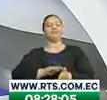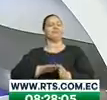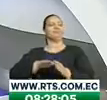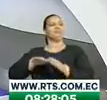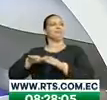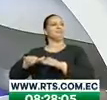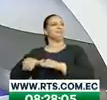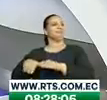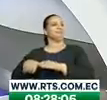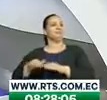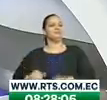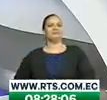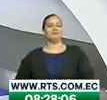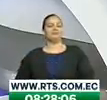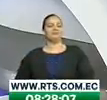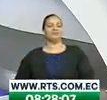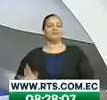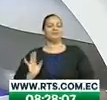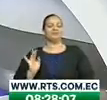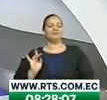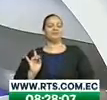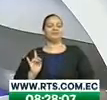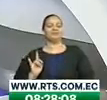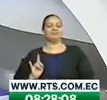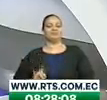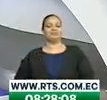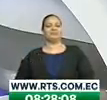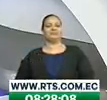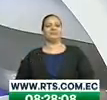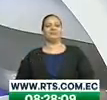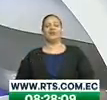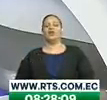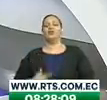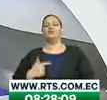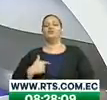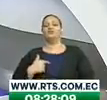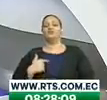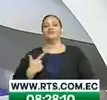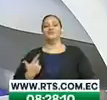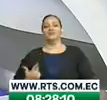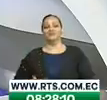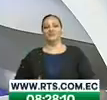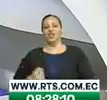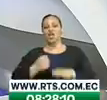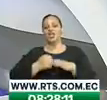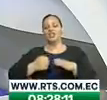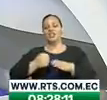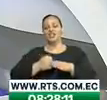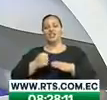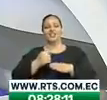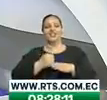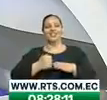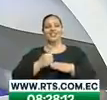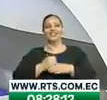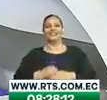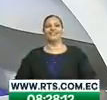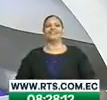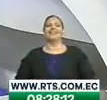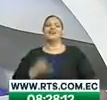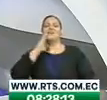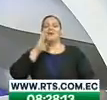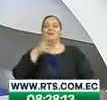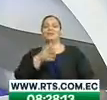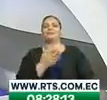¡ay, no! Mucha carbohidrato. Sí, solamente, a ver, ¿cuántas calorías? ¿Cuántas calorías? Granola. Sí. ¿Ah? Vamos con Carlos